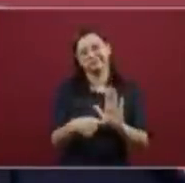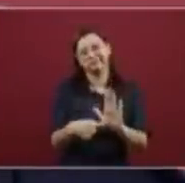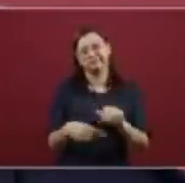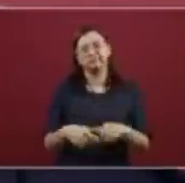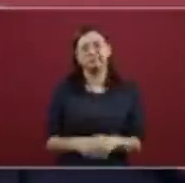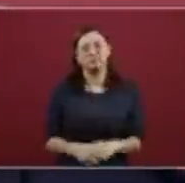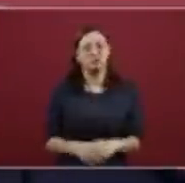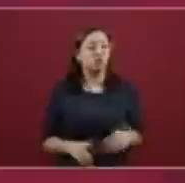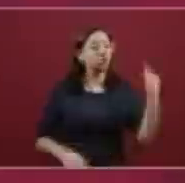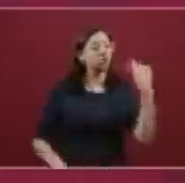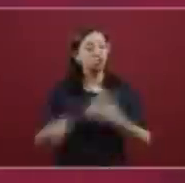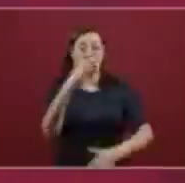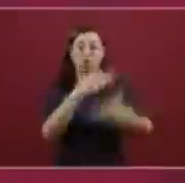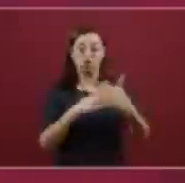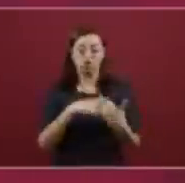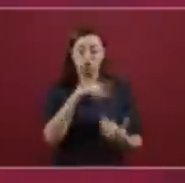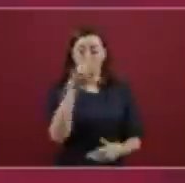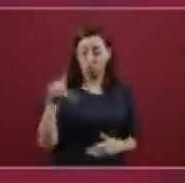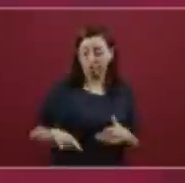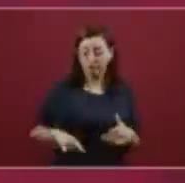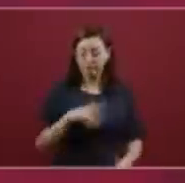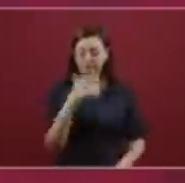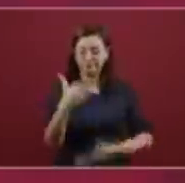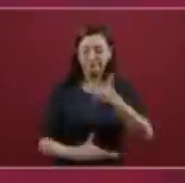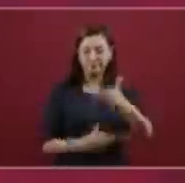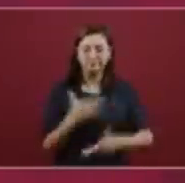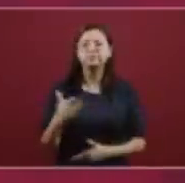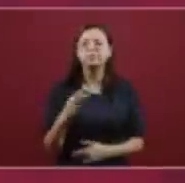ganamos los servidores públicos, porque es